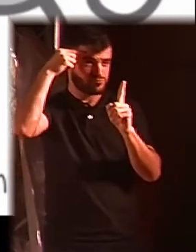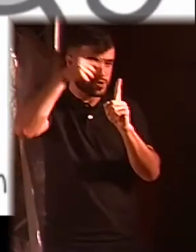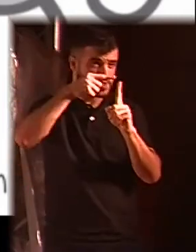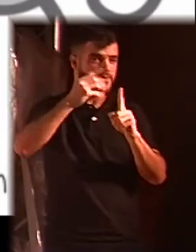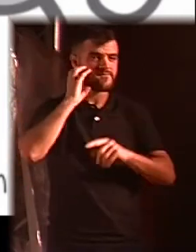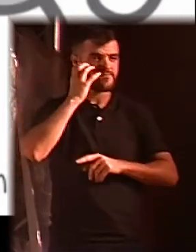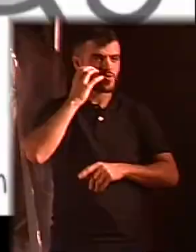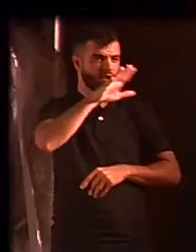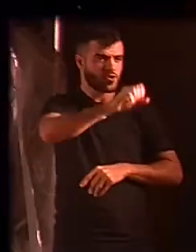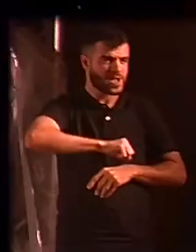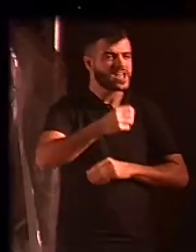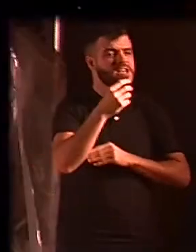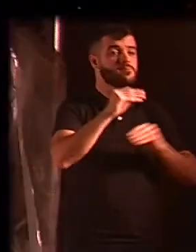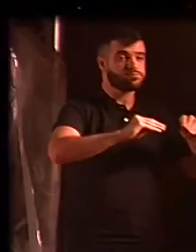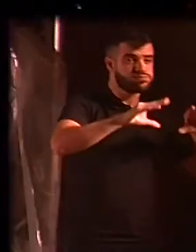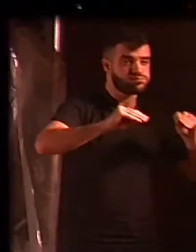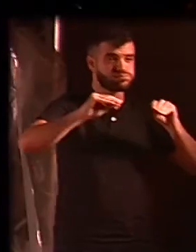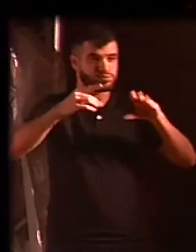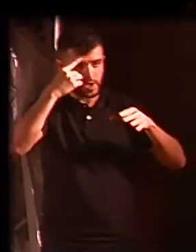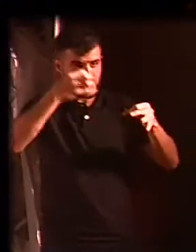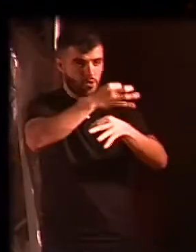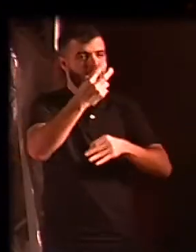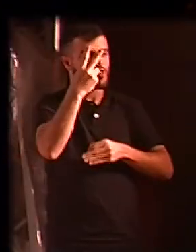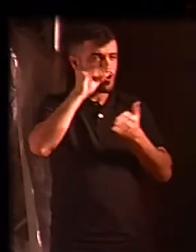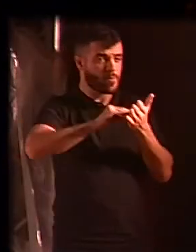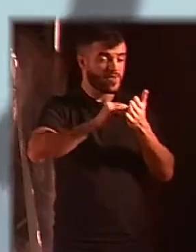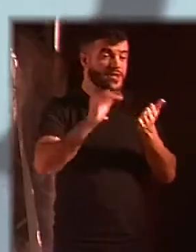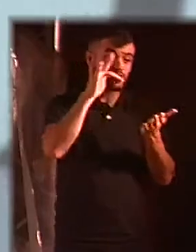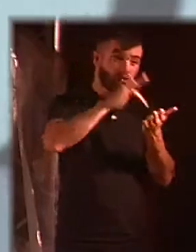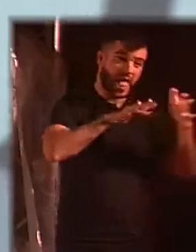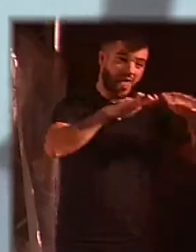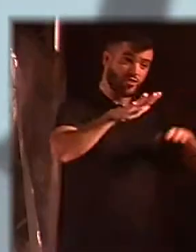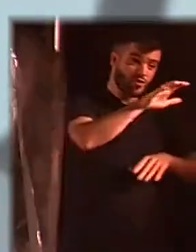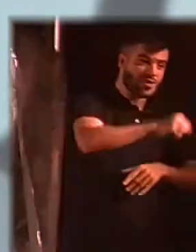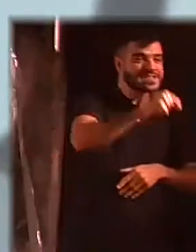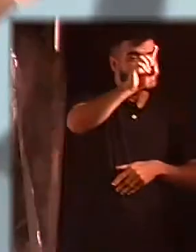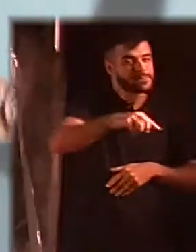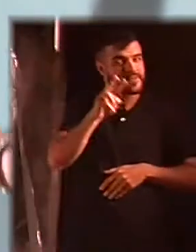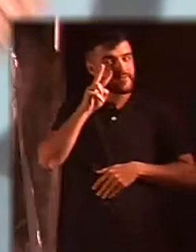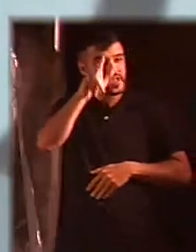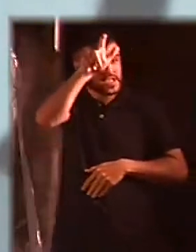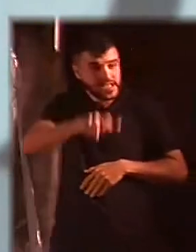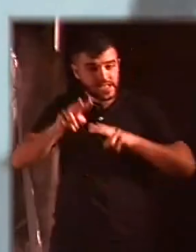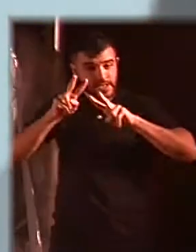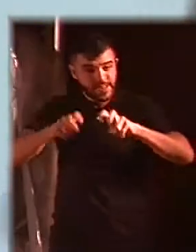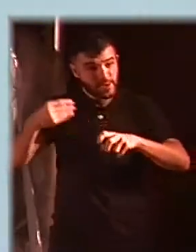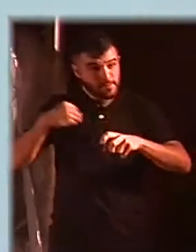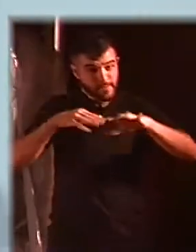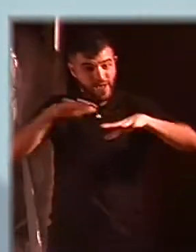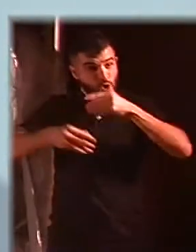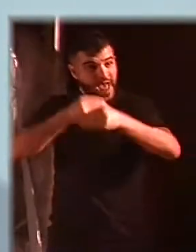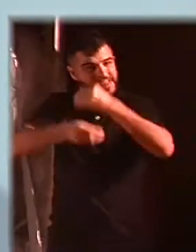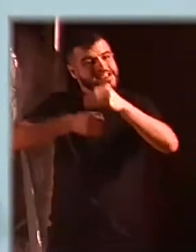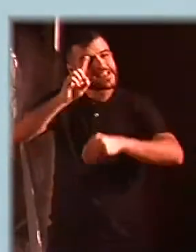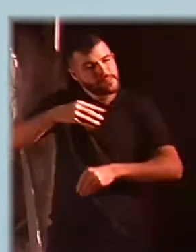dos circunstancias, cuando los propios macacos ejecutaban físicamente la acción y cuando veían a un investigador ejecutando esa misma